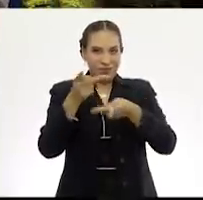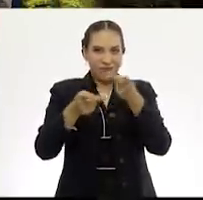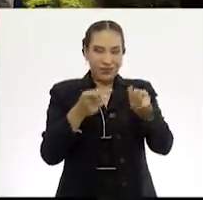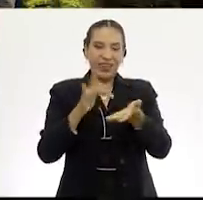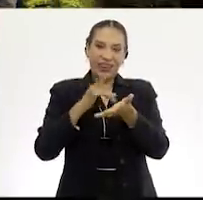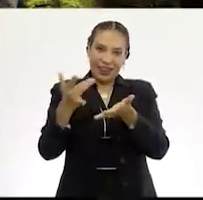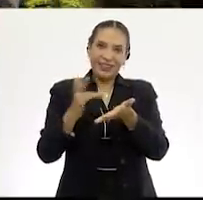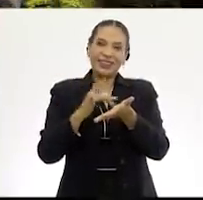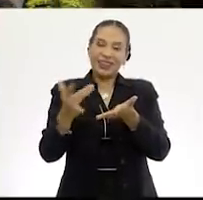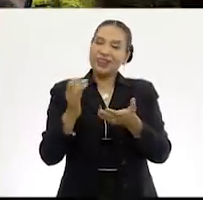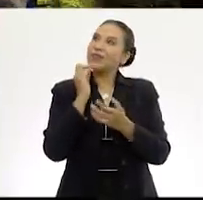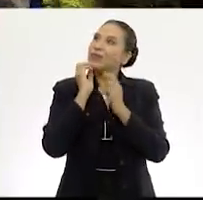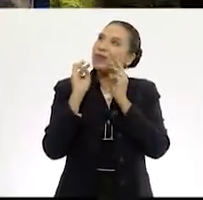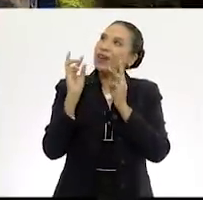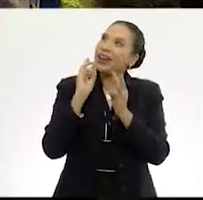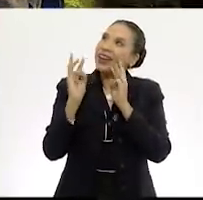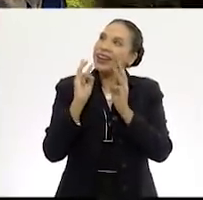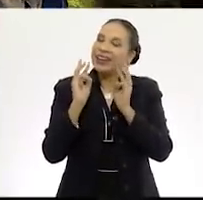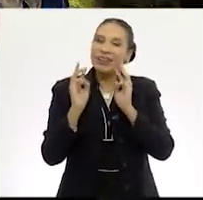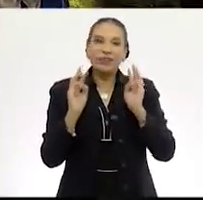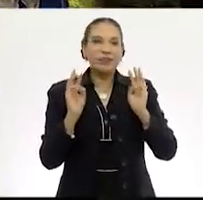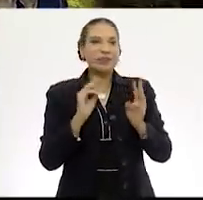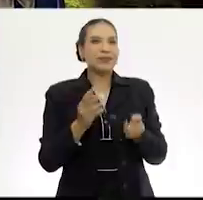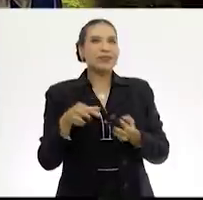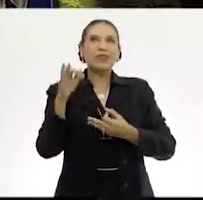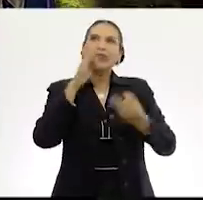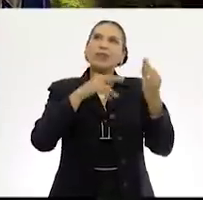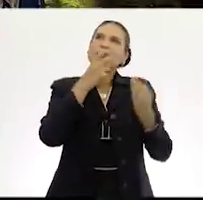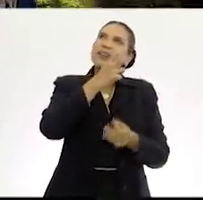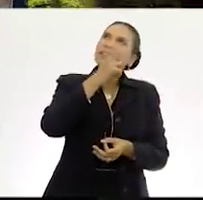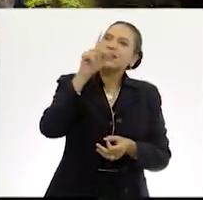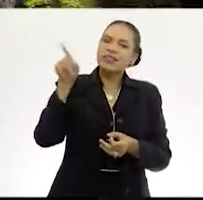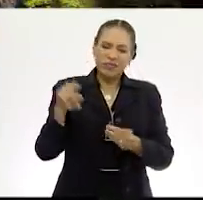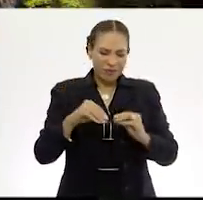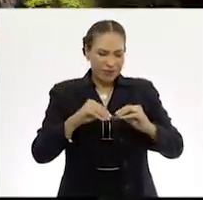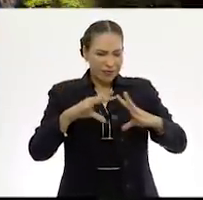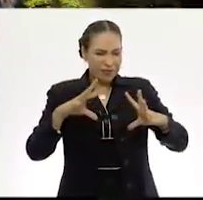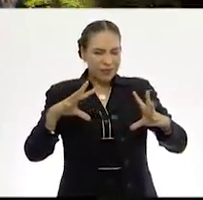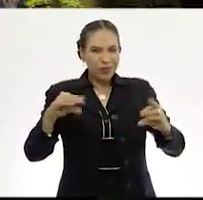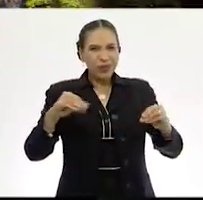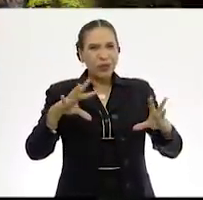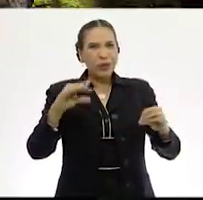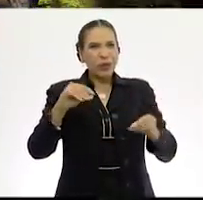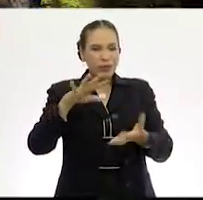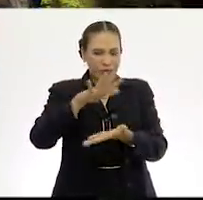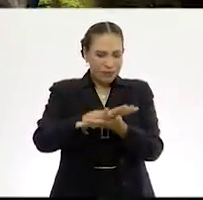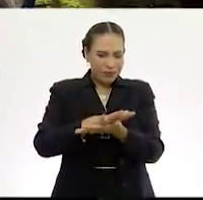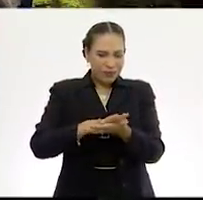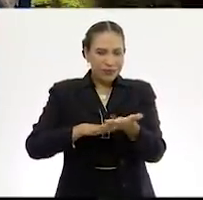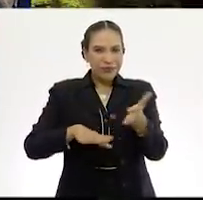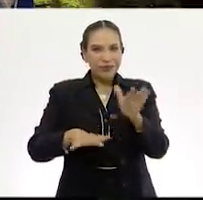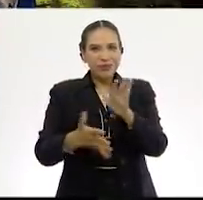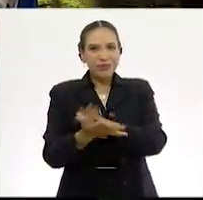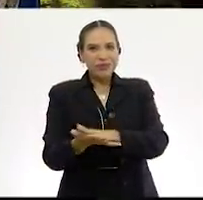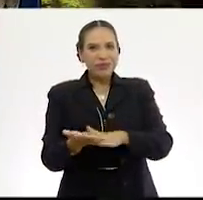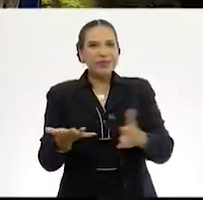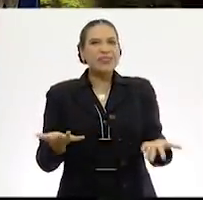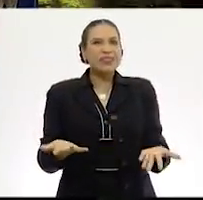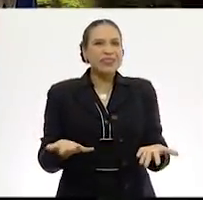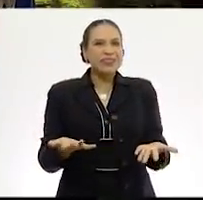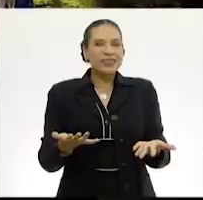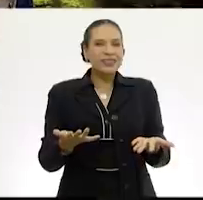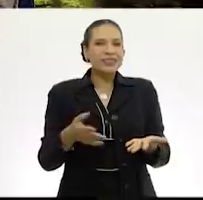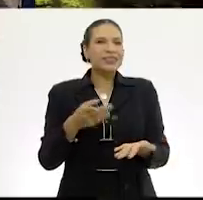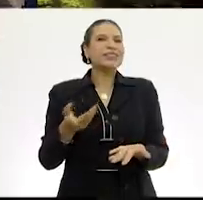gracias. ¡Guau! Wow. ¿Y qué es todo este lodo que estamos pisando? ¡Uy!